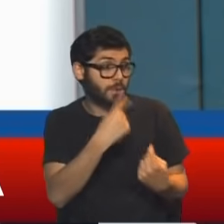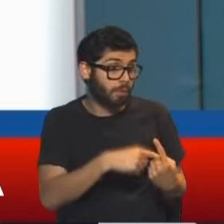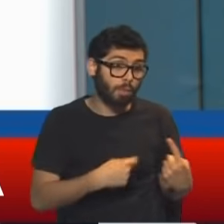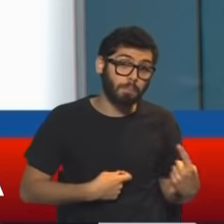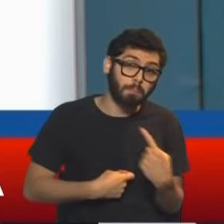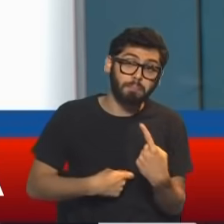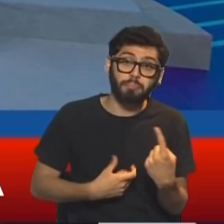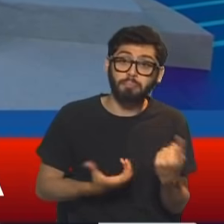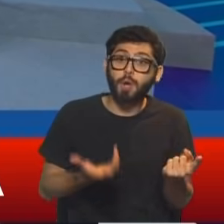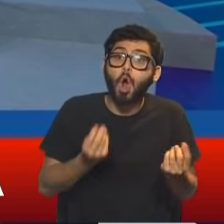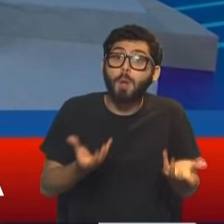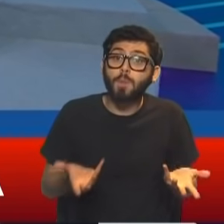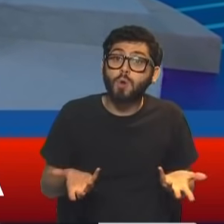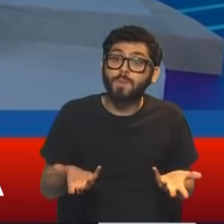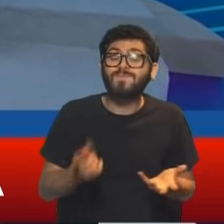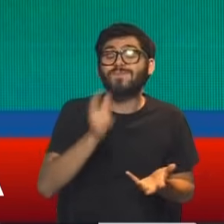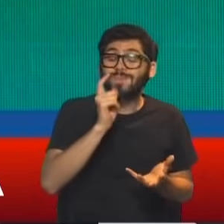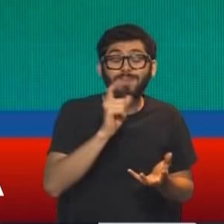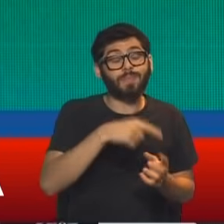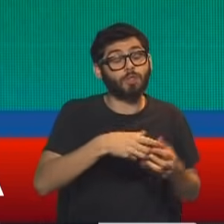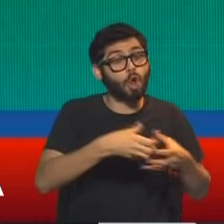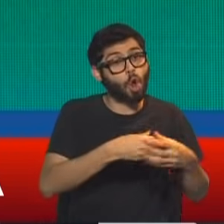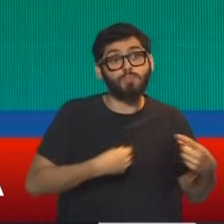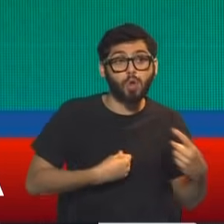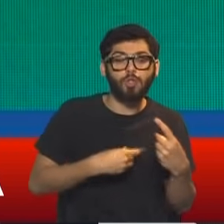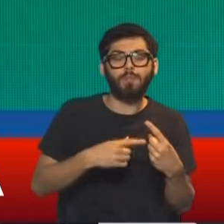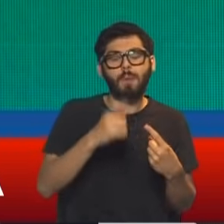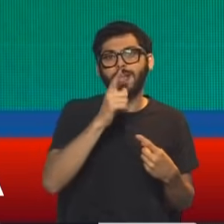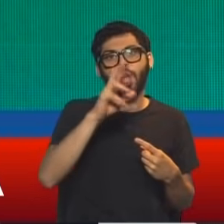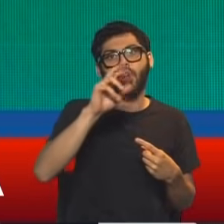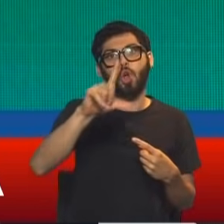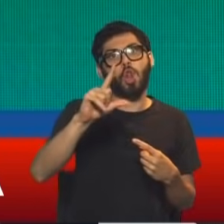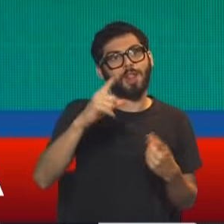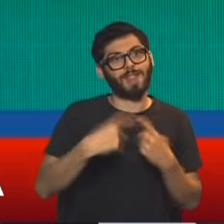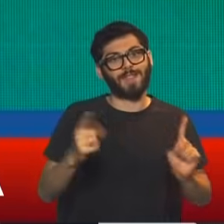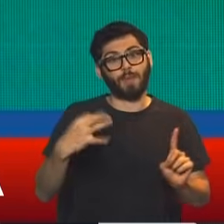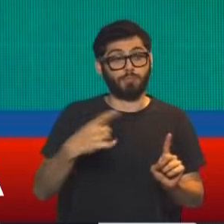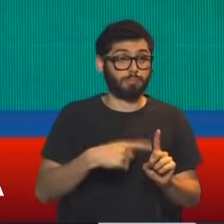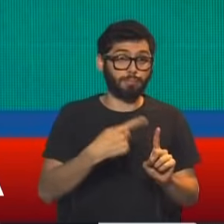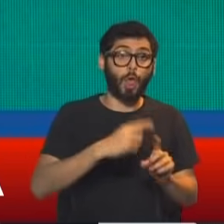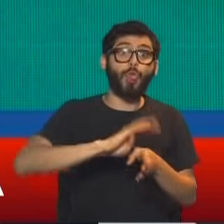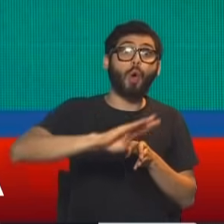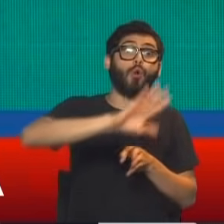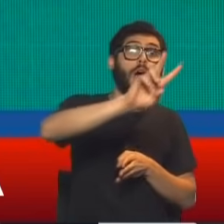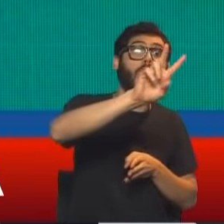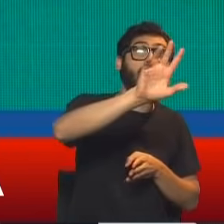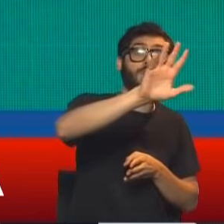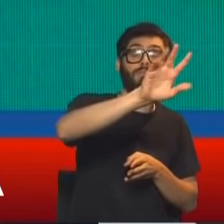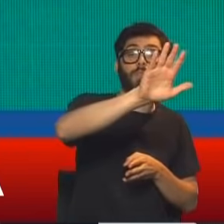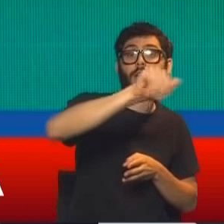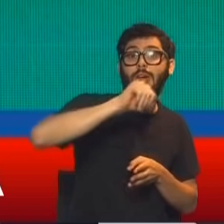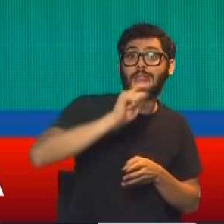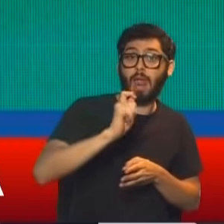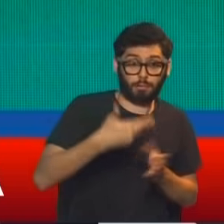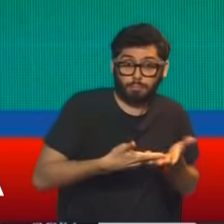creó se opone. La oposición que debería estar cumpliendo otro rol en este momento porque fue justamente la que contrajo la deuda, ¿no? De la manera en que la contrajo. Pero hay silencio.